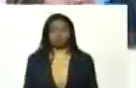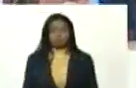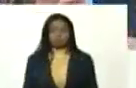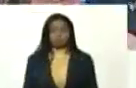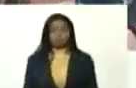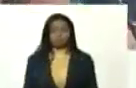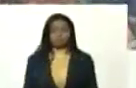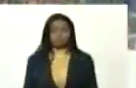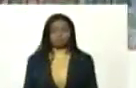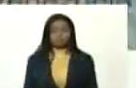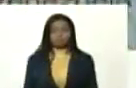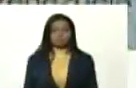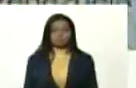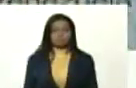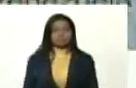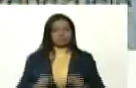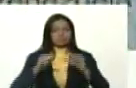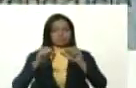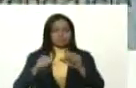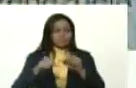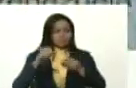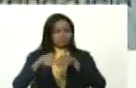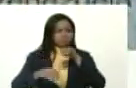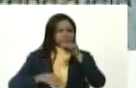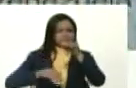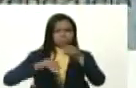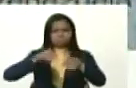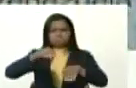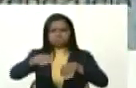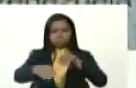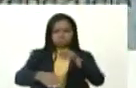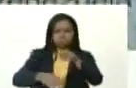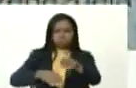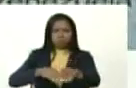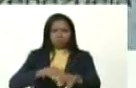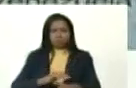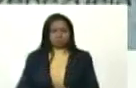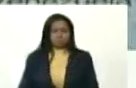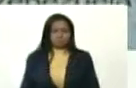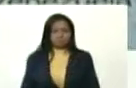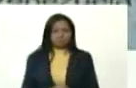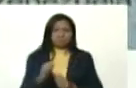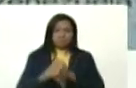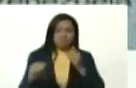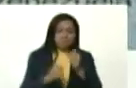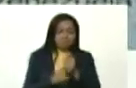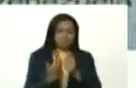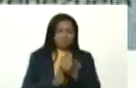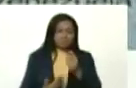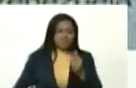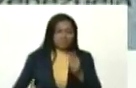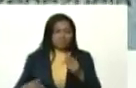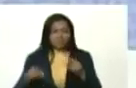Avanzar en todos los planos. Compañera vicepresidenta Delcy Rodríguez Gómez.